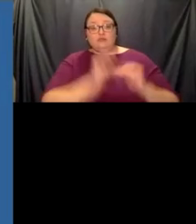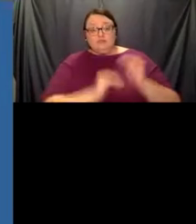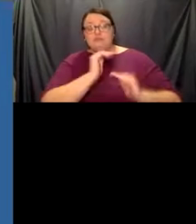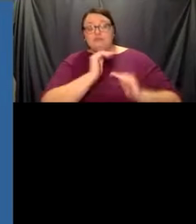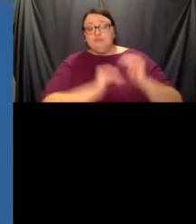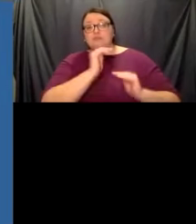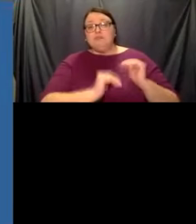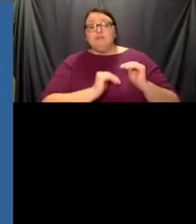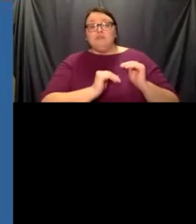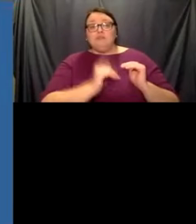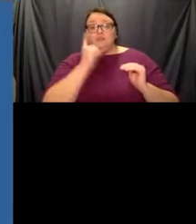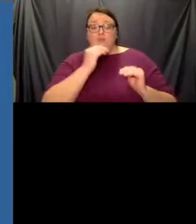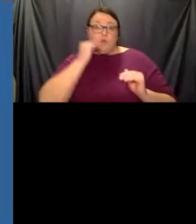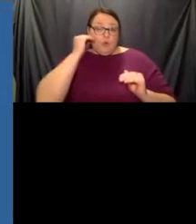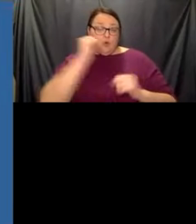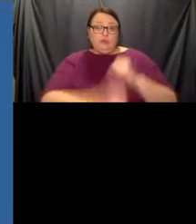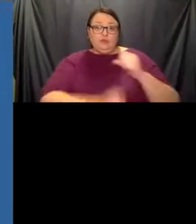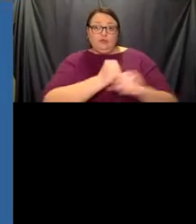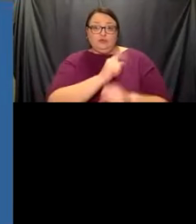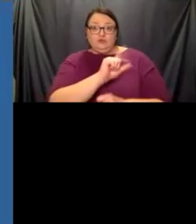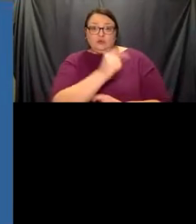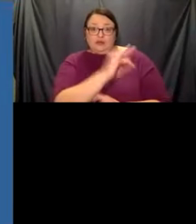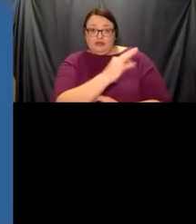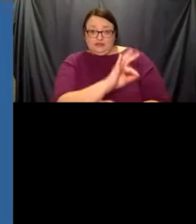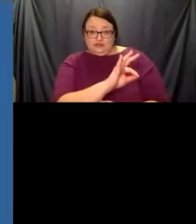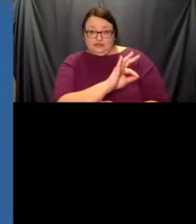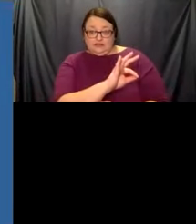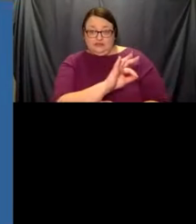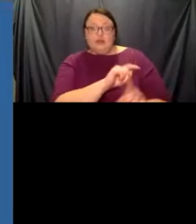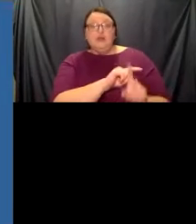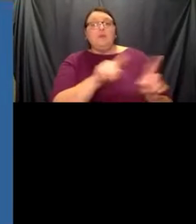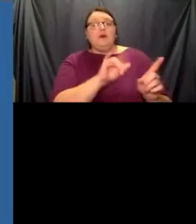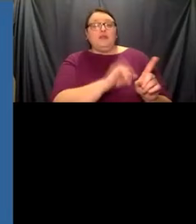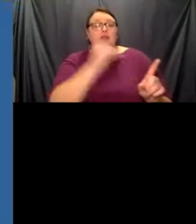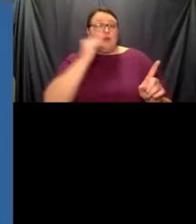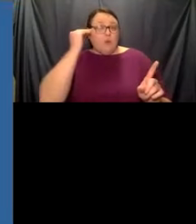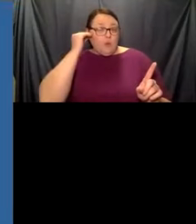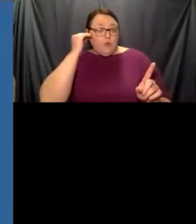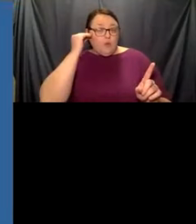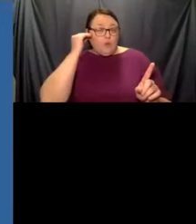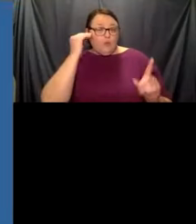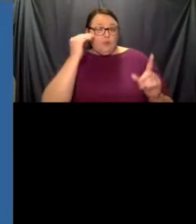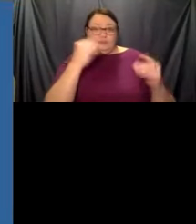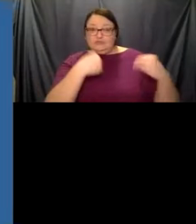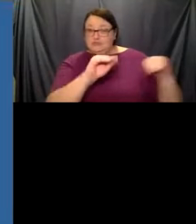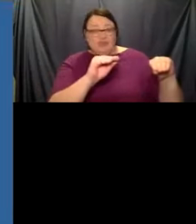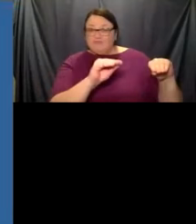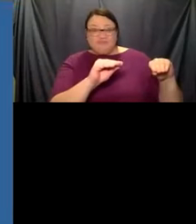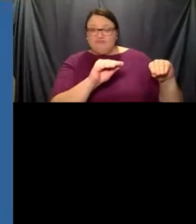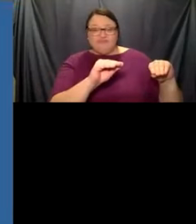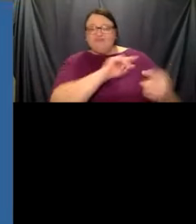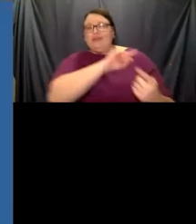Puede ser que empezamos construcción en el programa Home en 2018,